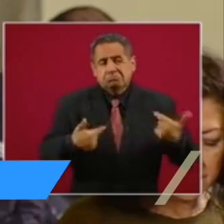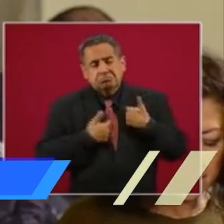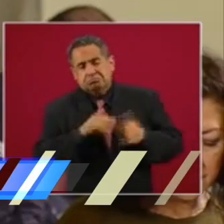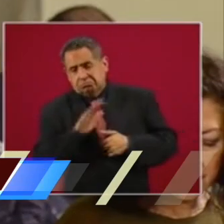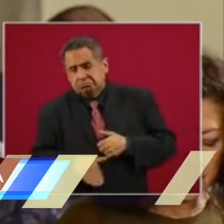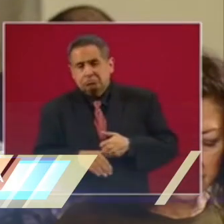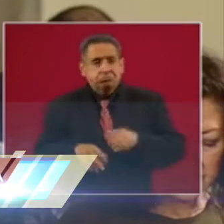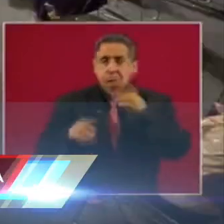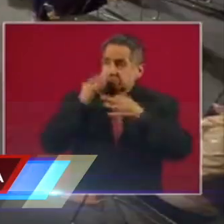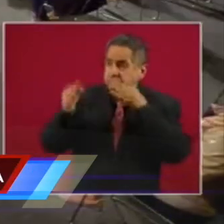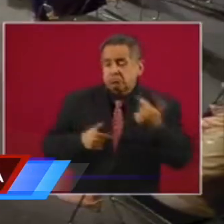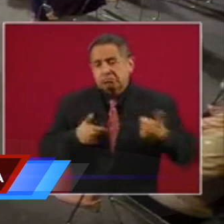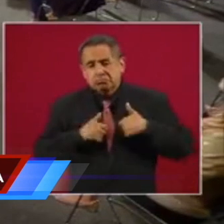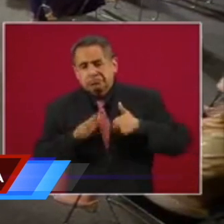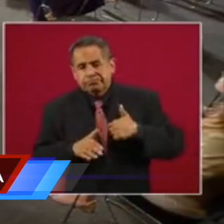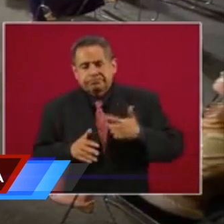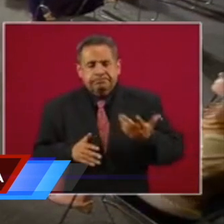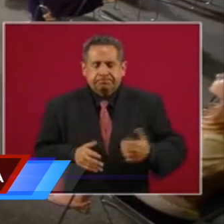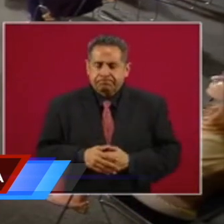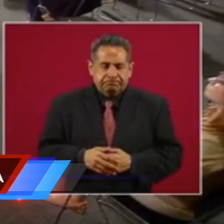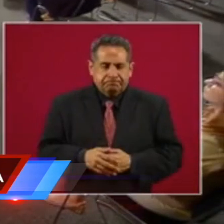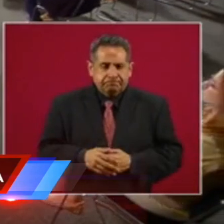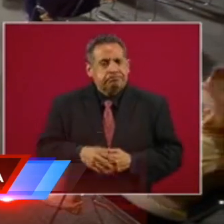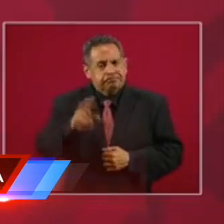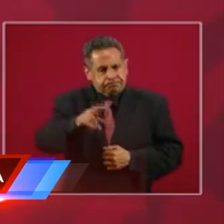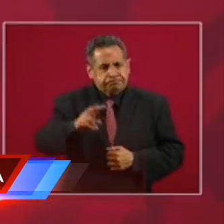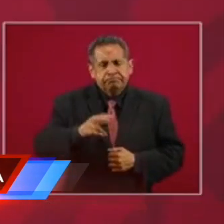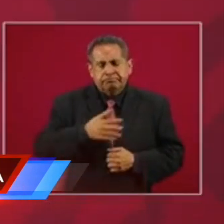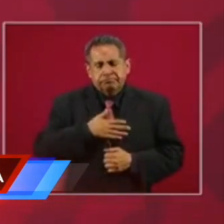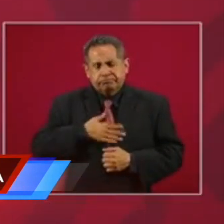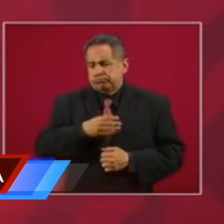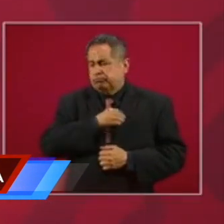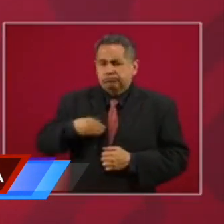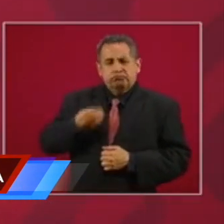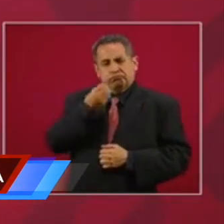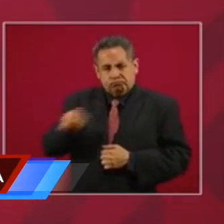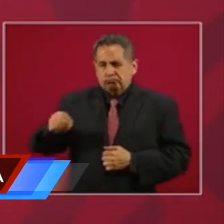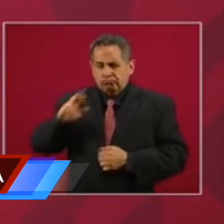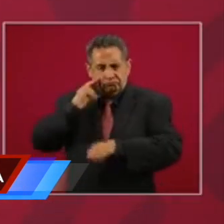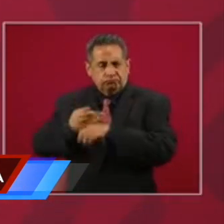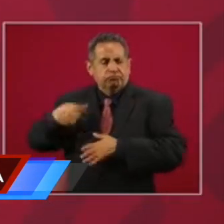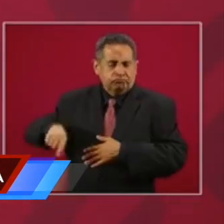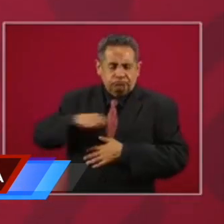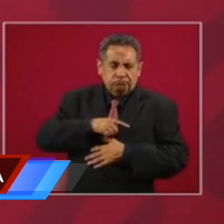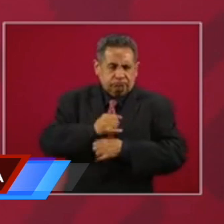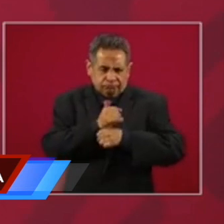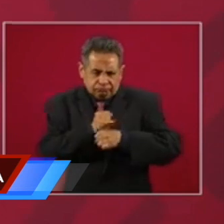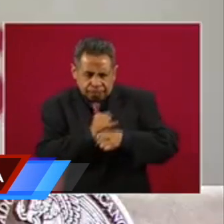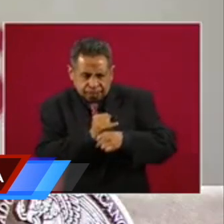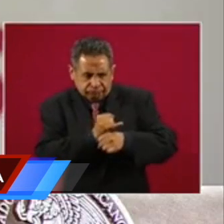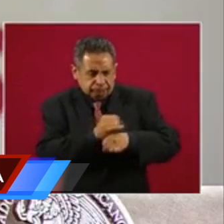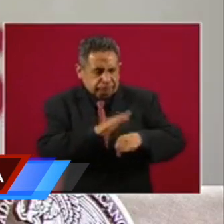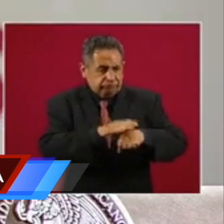De igual forma, el presidente exigió una investigación a fondo y castigo a los responsables del asesinato del periodista Julio Valdivia,